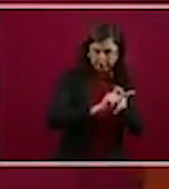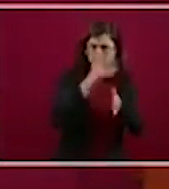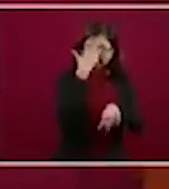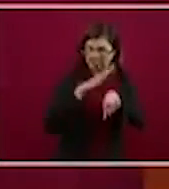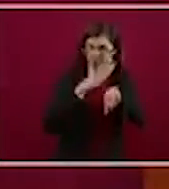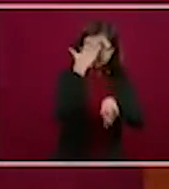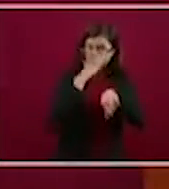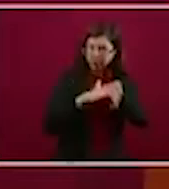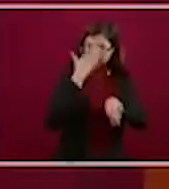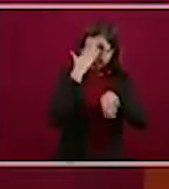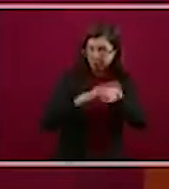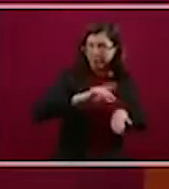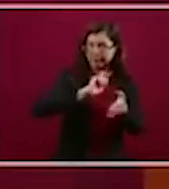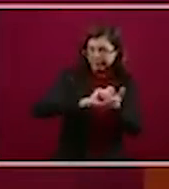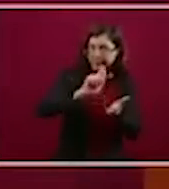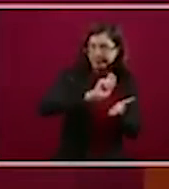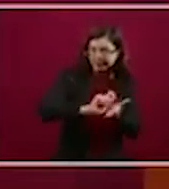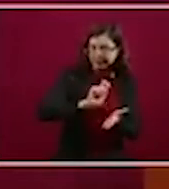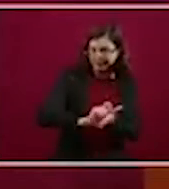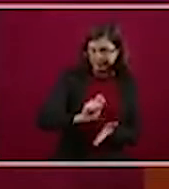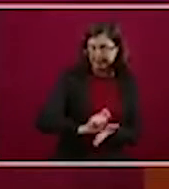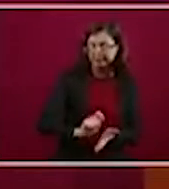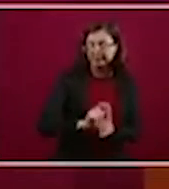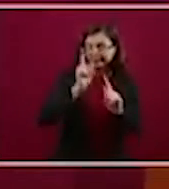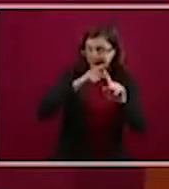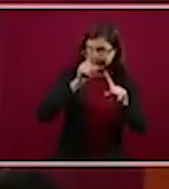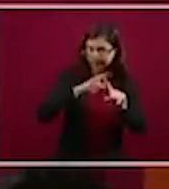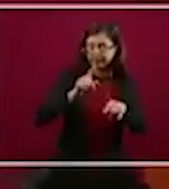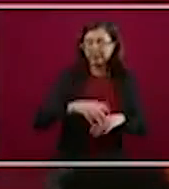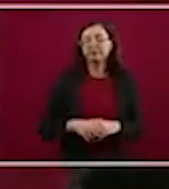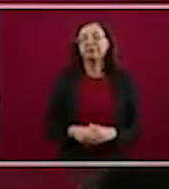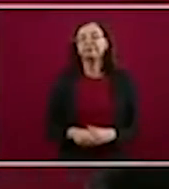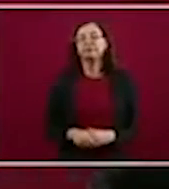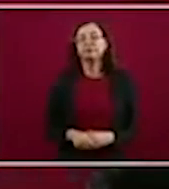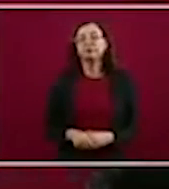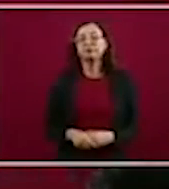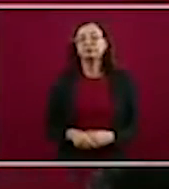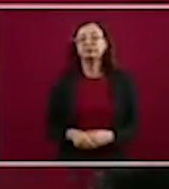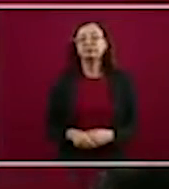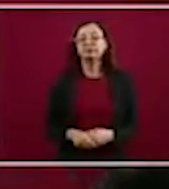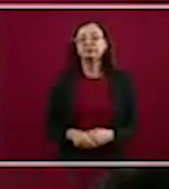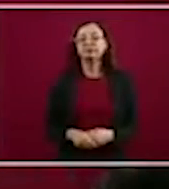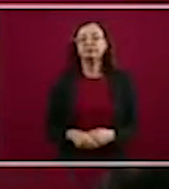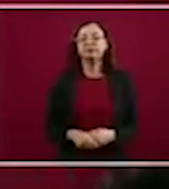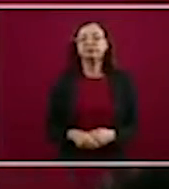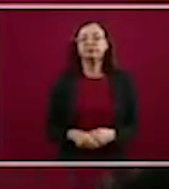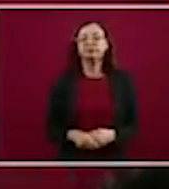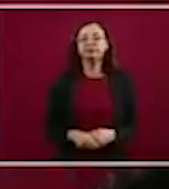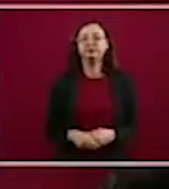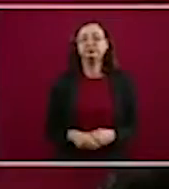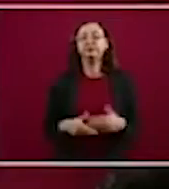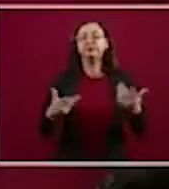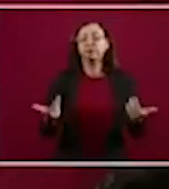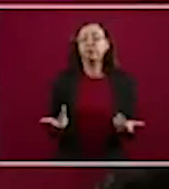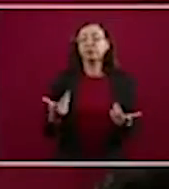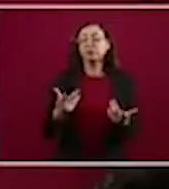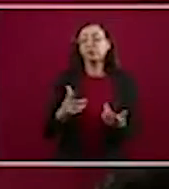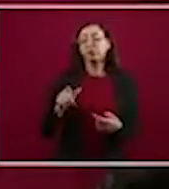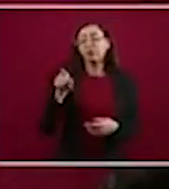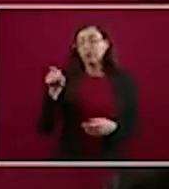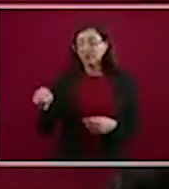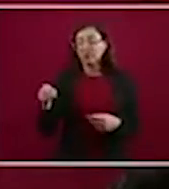recibir asilo al reconocimiento de la condición de refugiado y que el otorgamiento de asilo político se realice conforme a los tratados